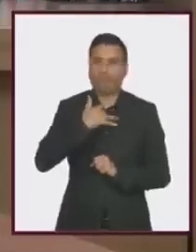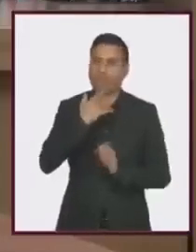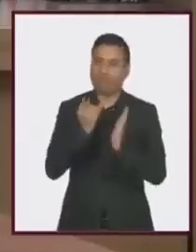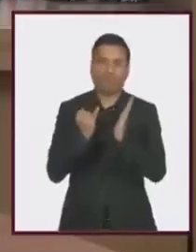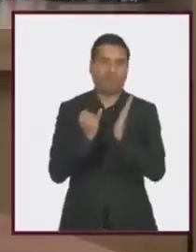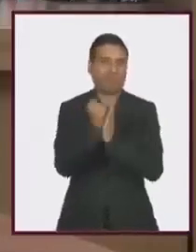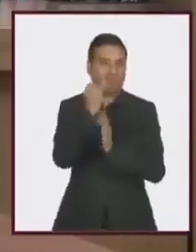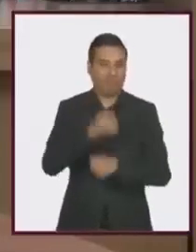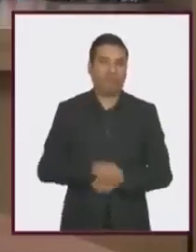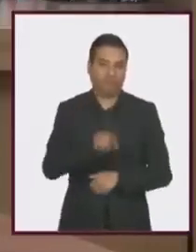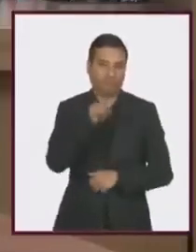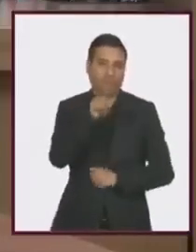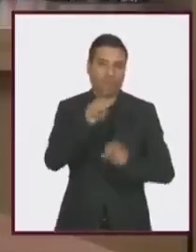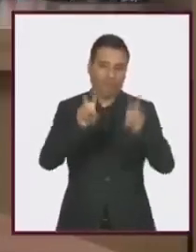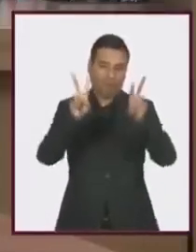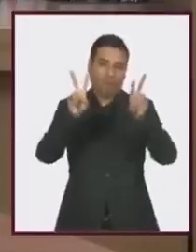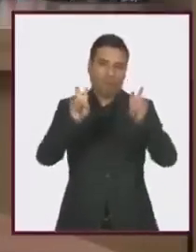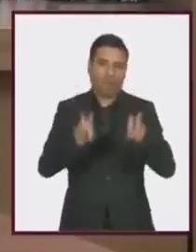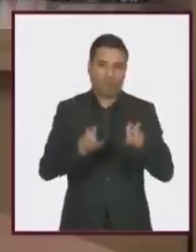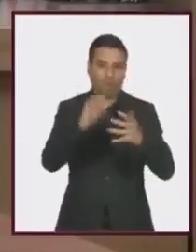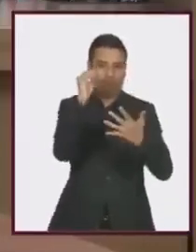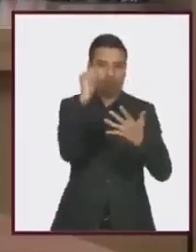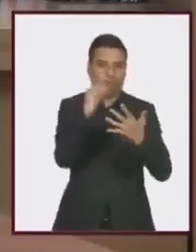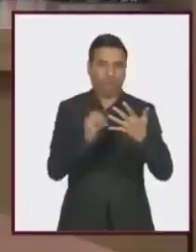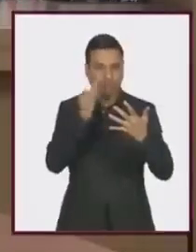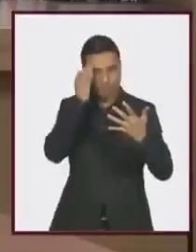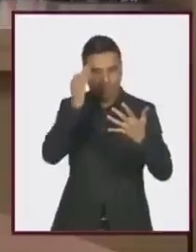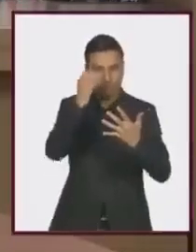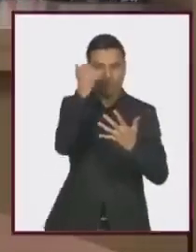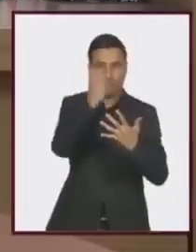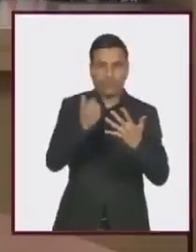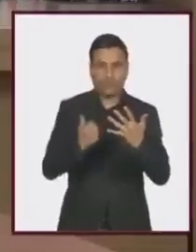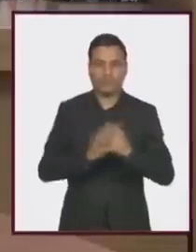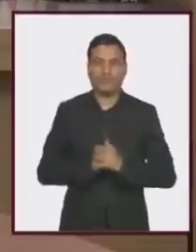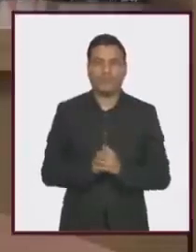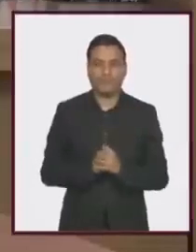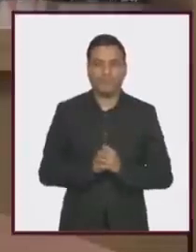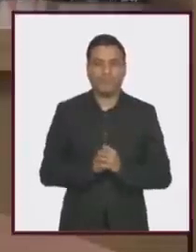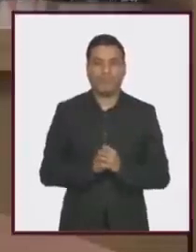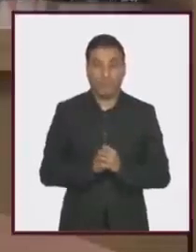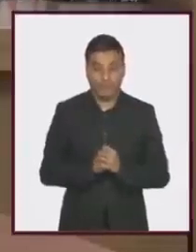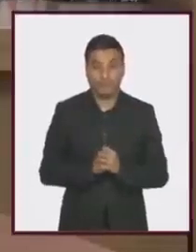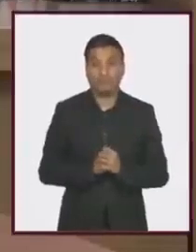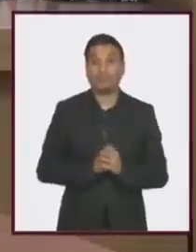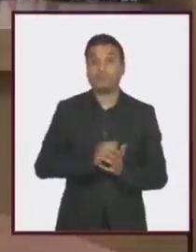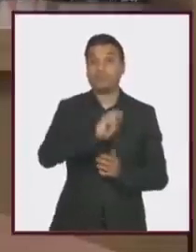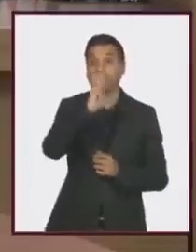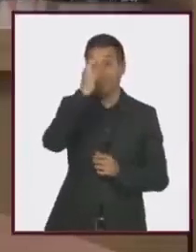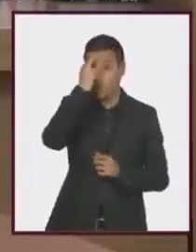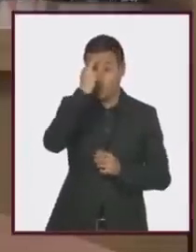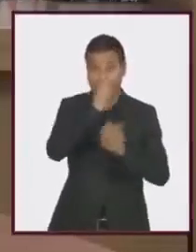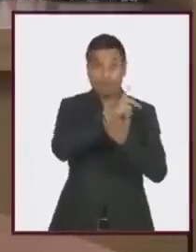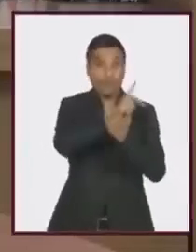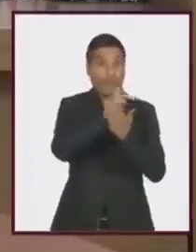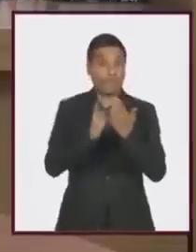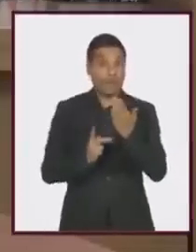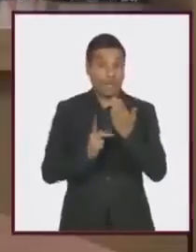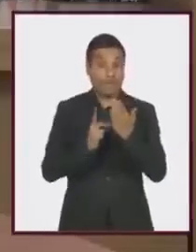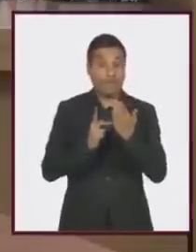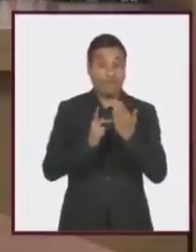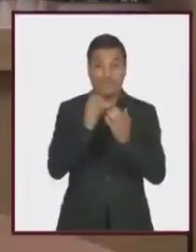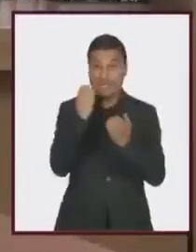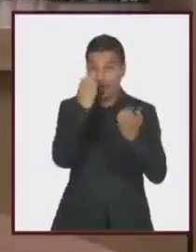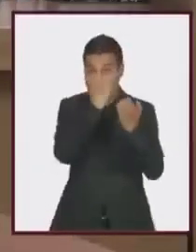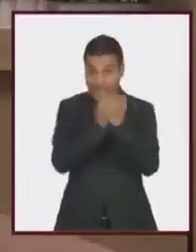contenidos. Es muy importante que consideren que el programa analítico debe de